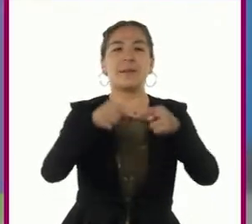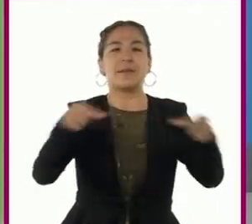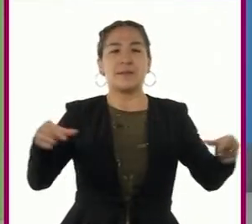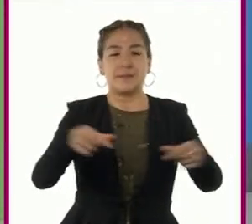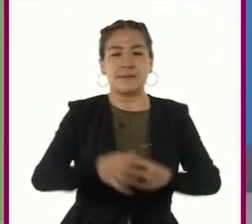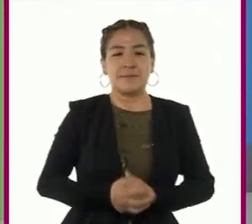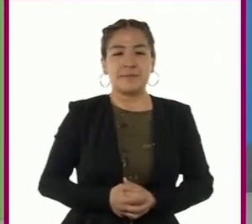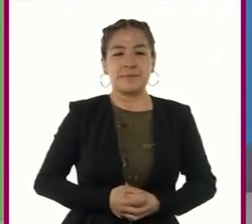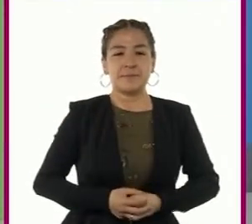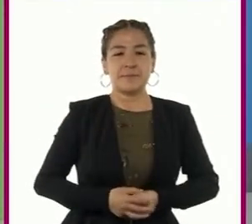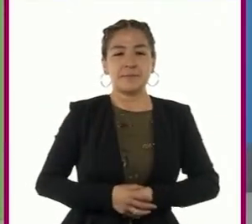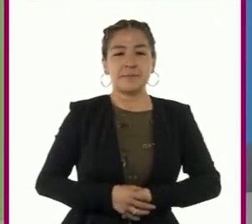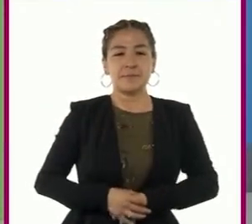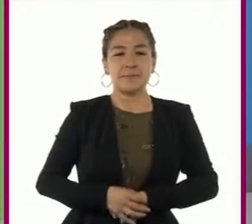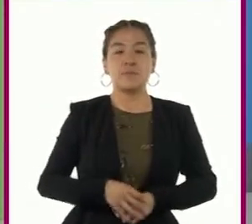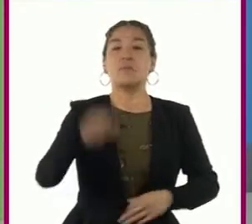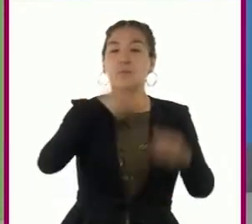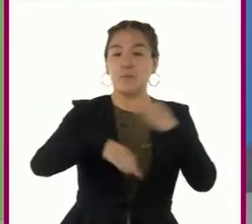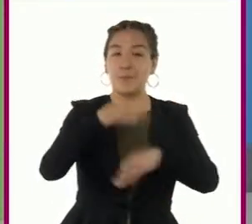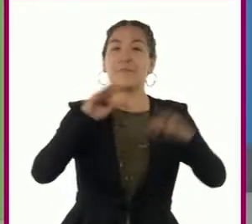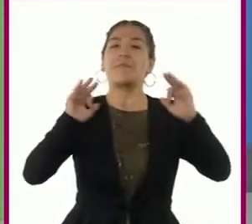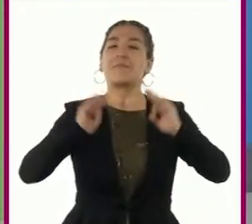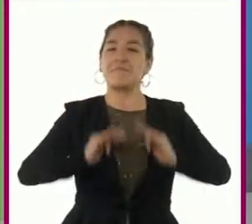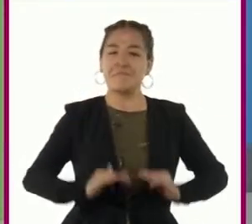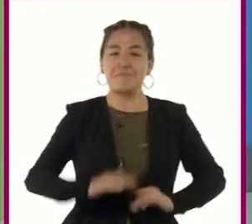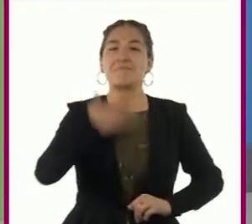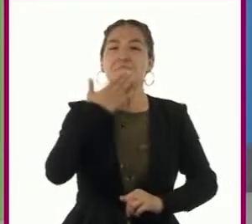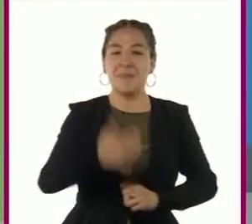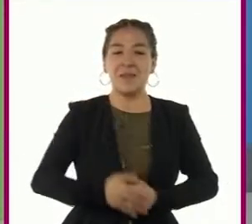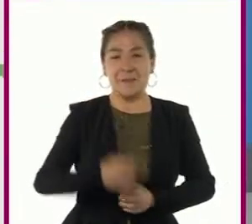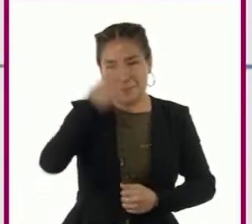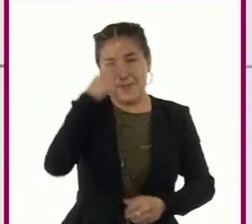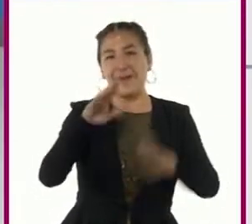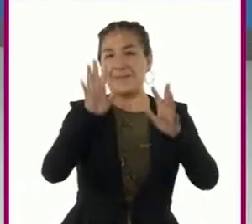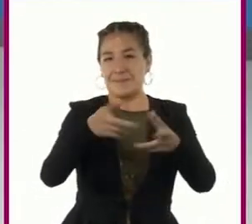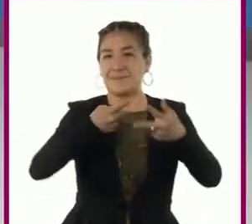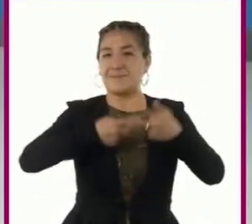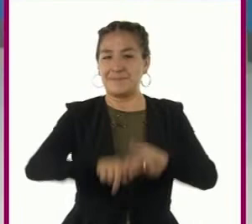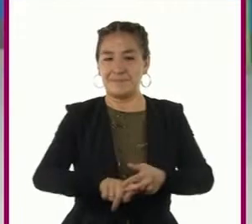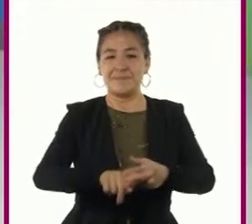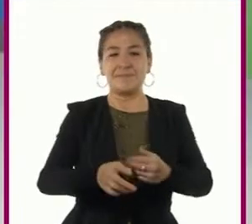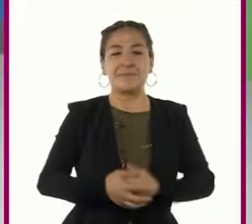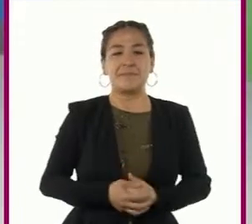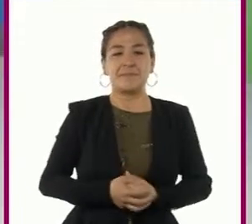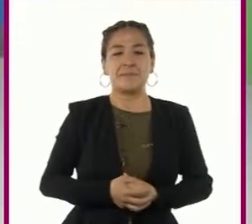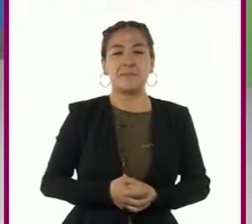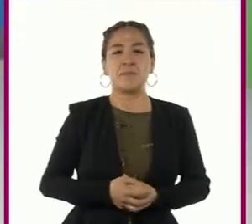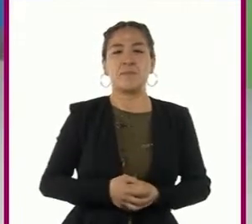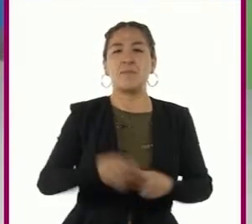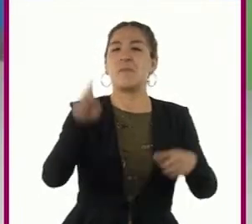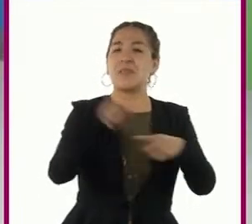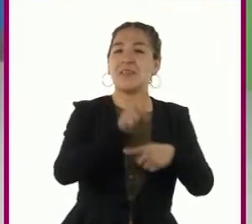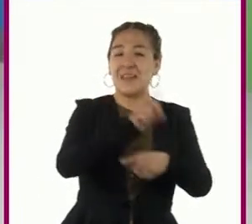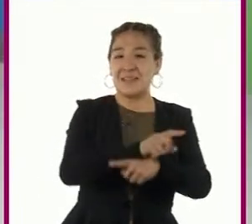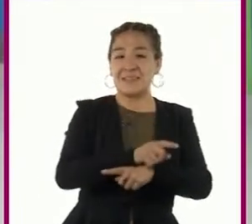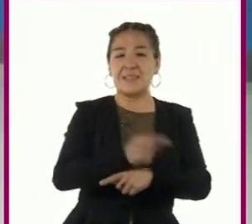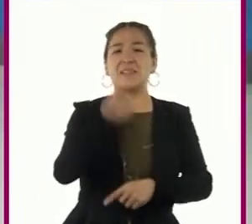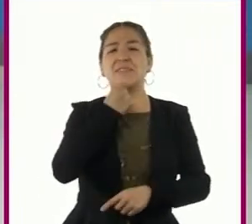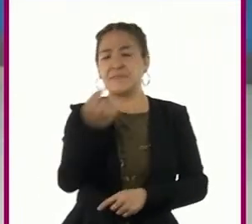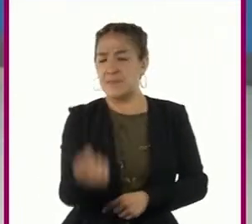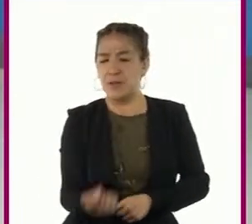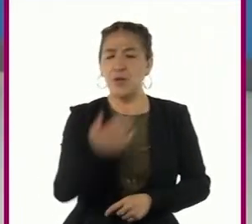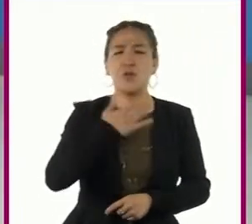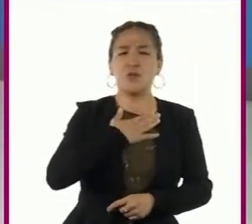regleta. Pónganse cómodas y cómodos para comenzar. Desde pequeña he